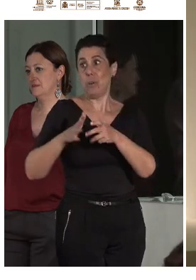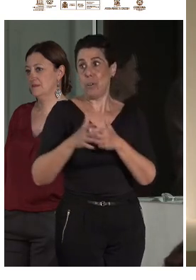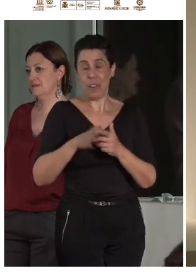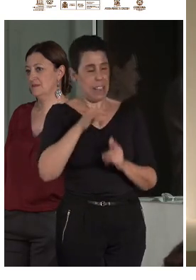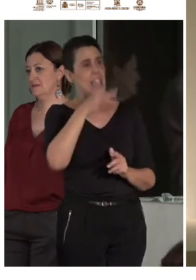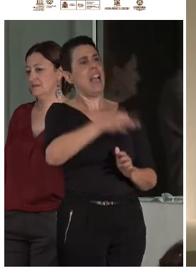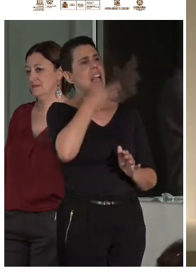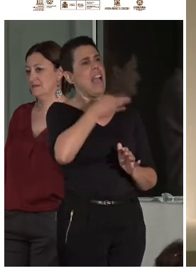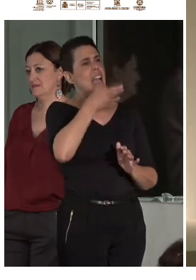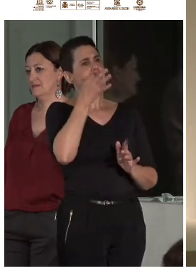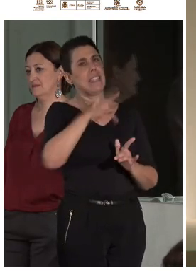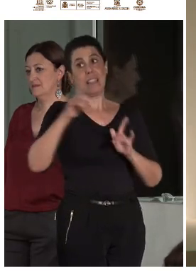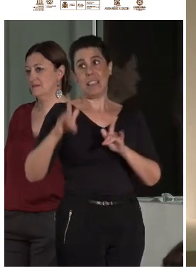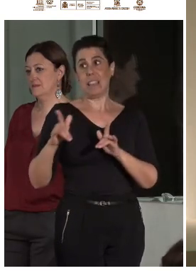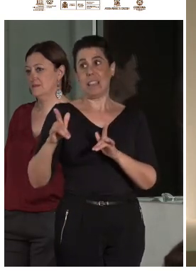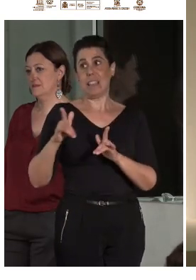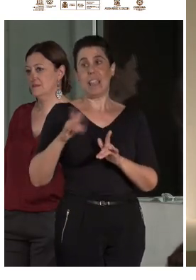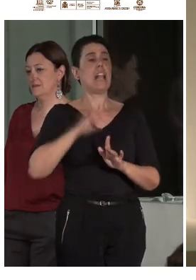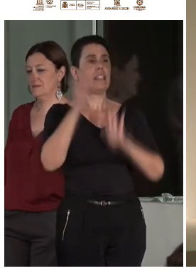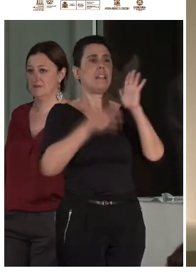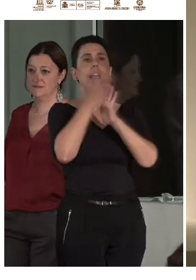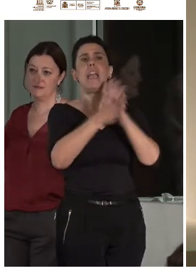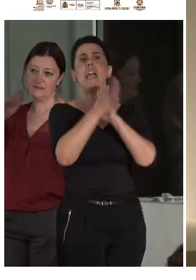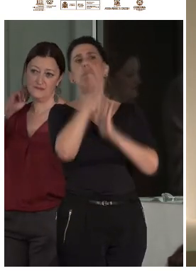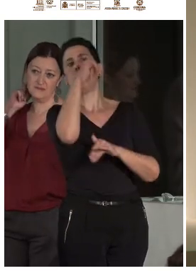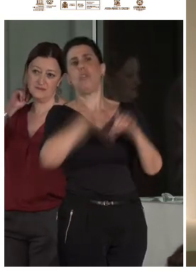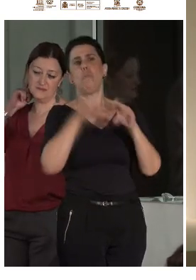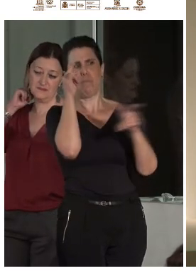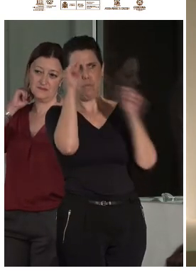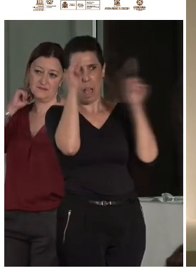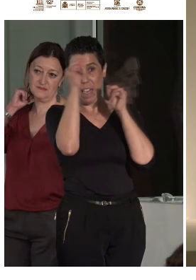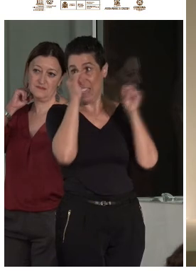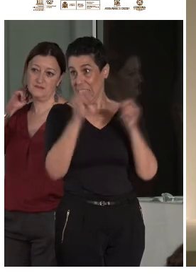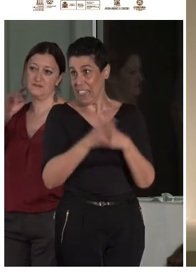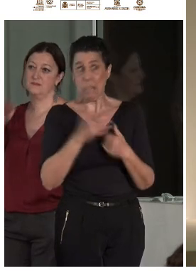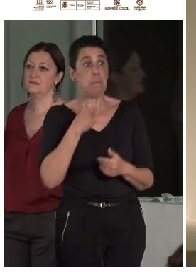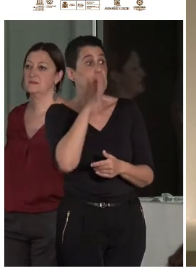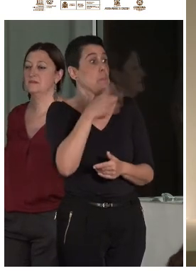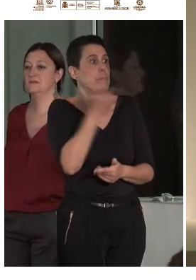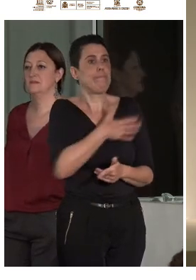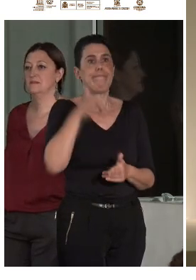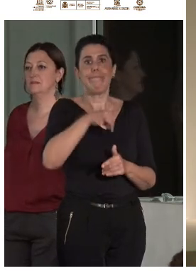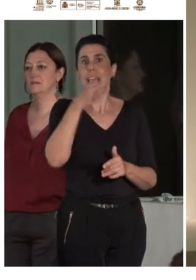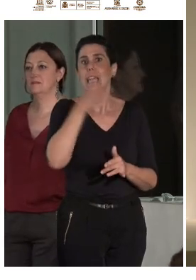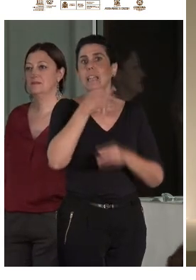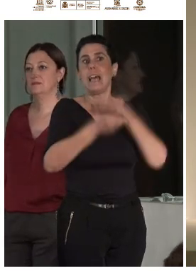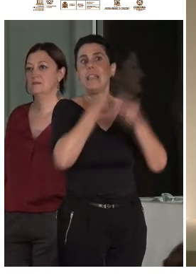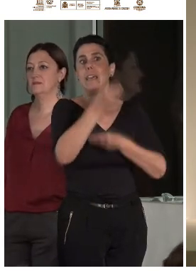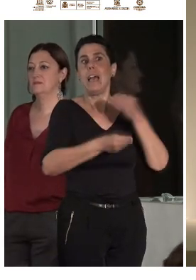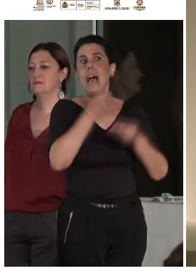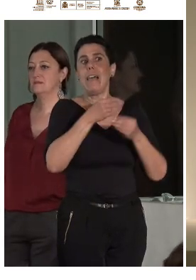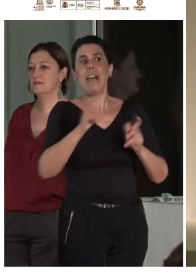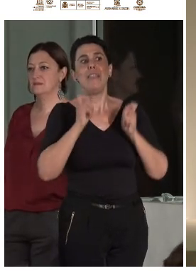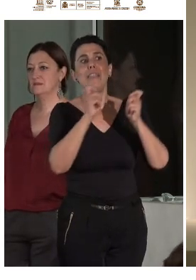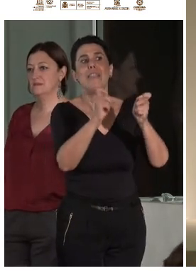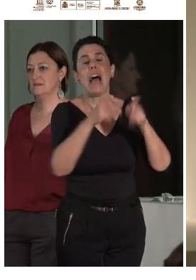voy a poner un pantallazo y os lo explico más en detalle, porque lo que queremos hacer esta tarde es que tengáis